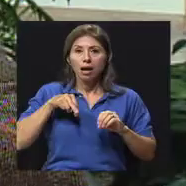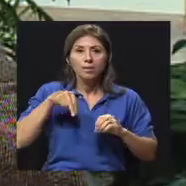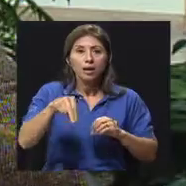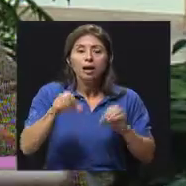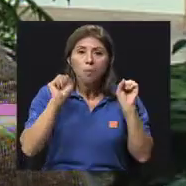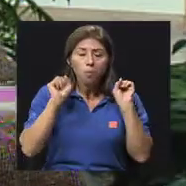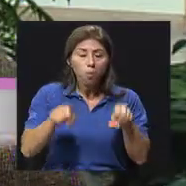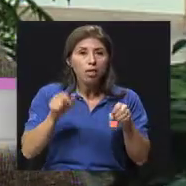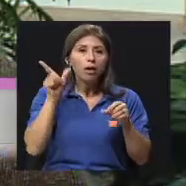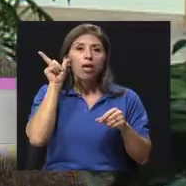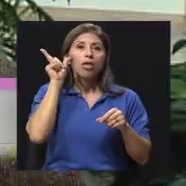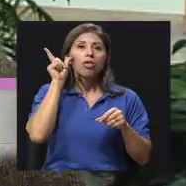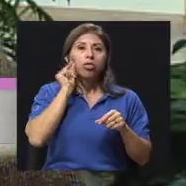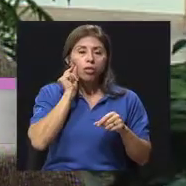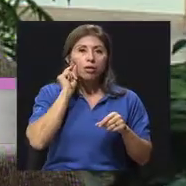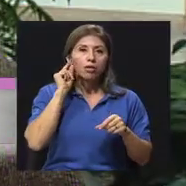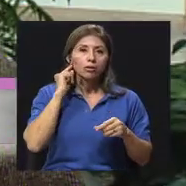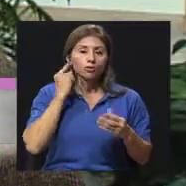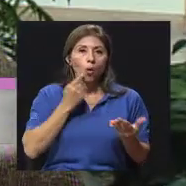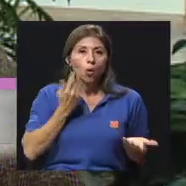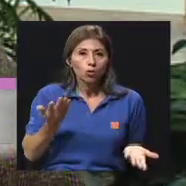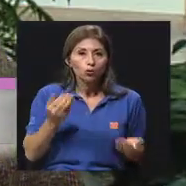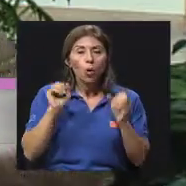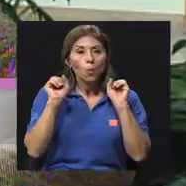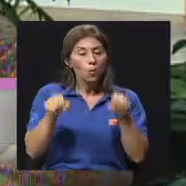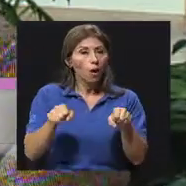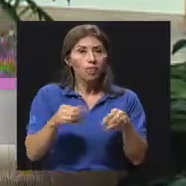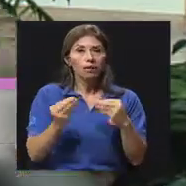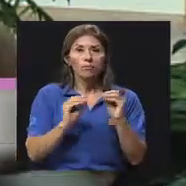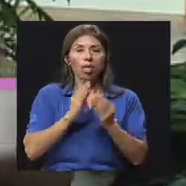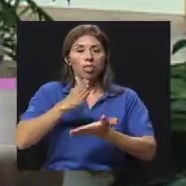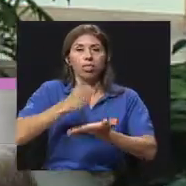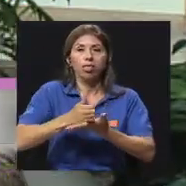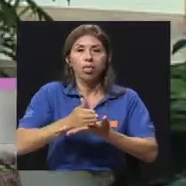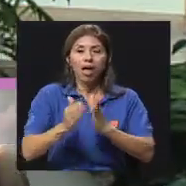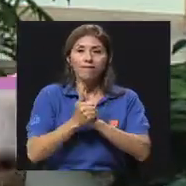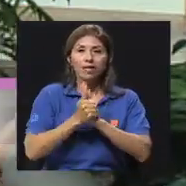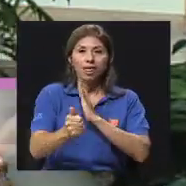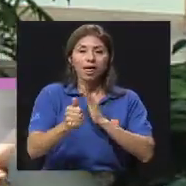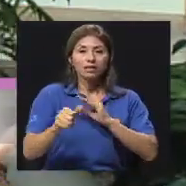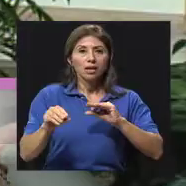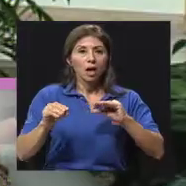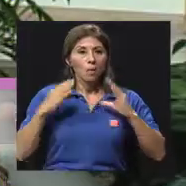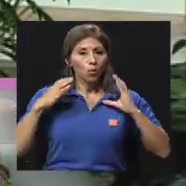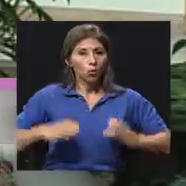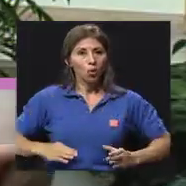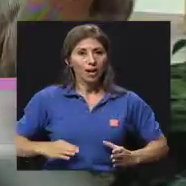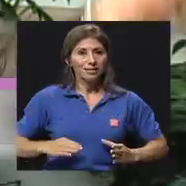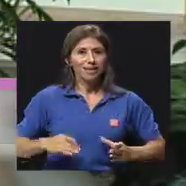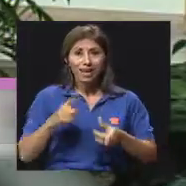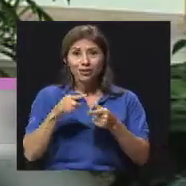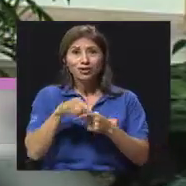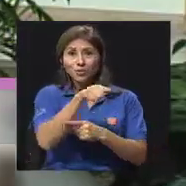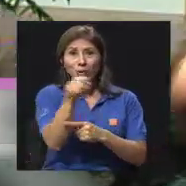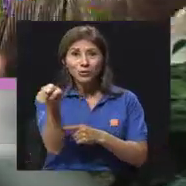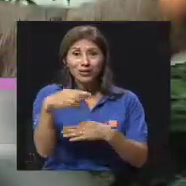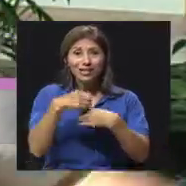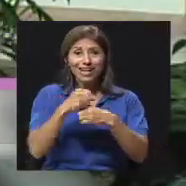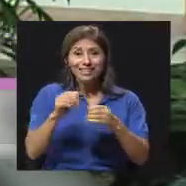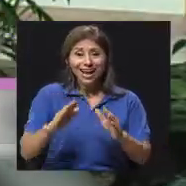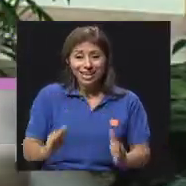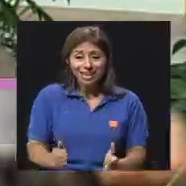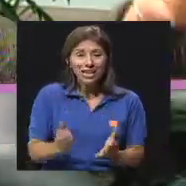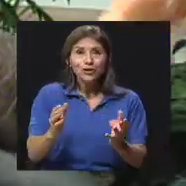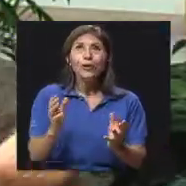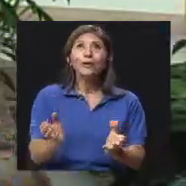sordos. Pueden perder sus habilidades motoras. Entonces, esa parte de estimular al niño para tirarlo y atajarlo, o que lo levantan y hacen al niño en